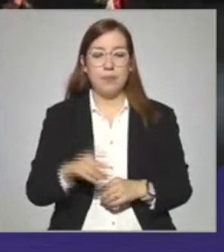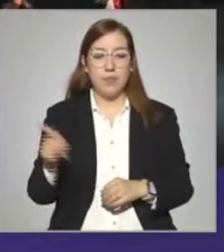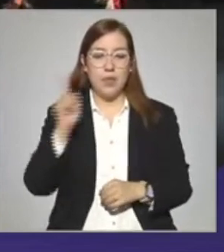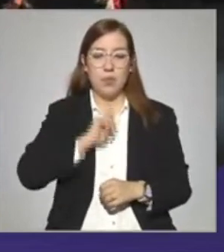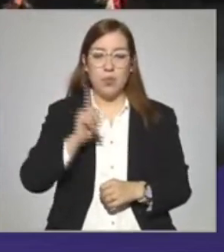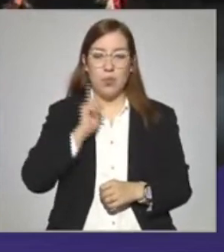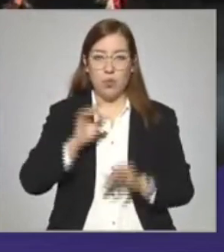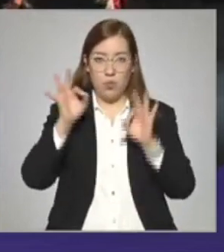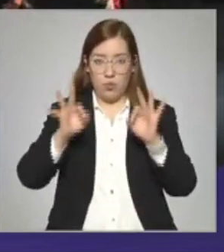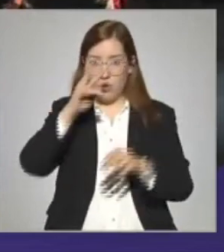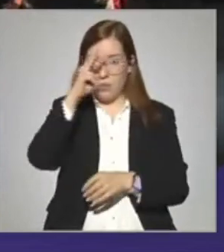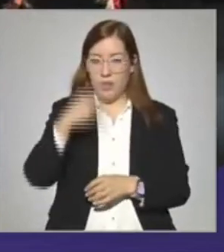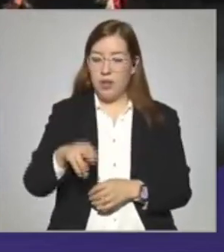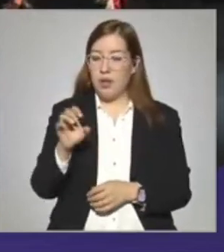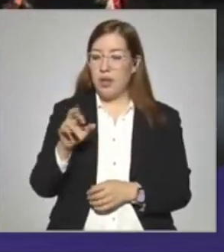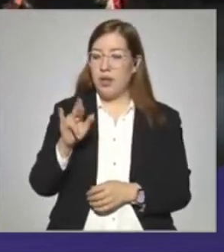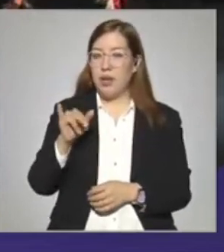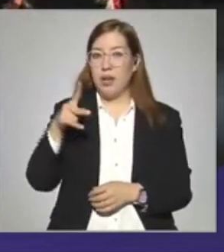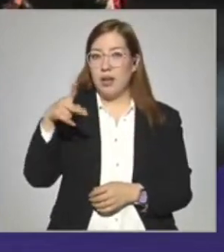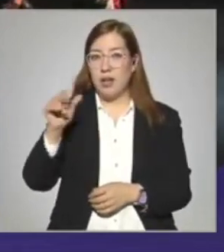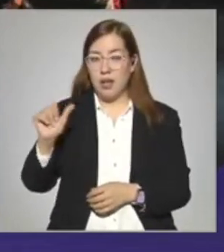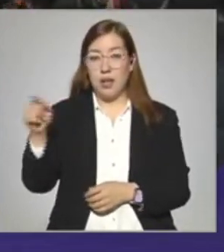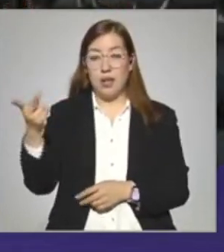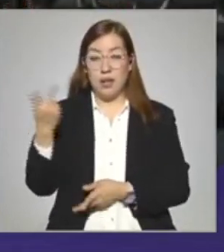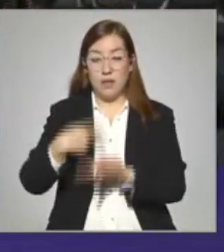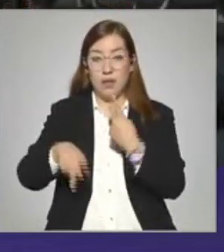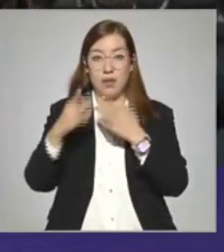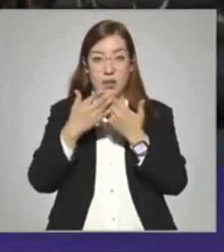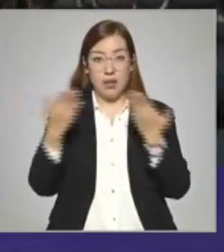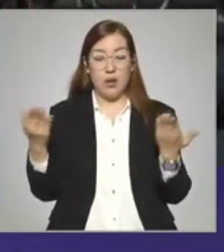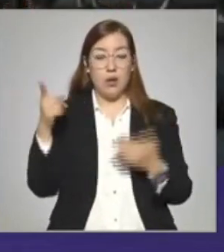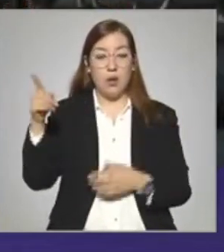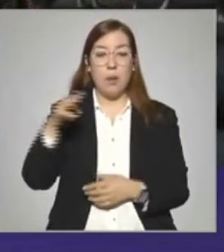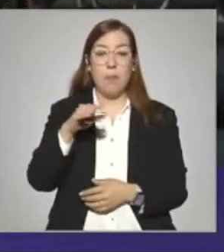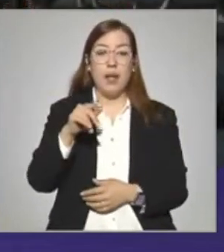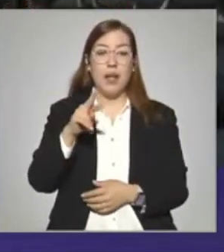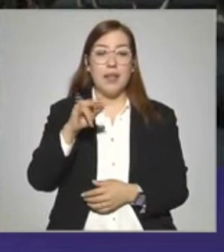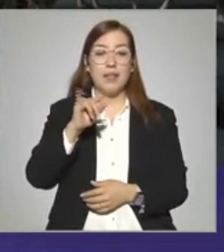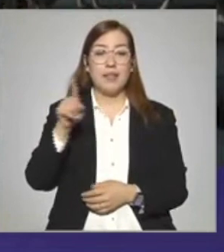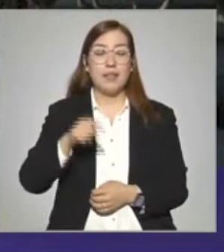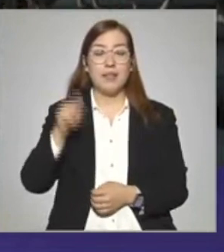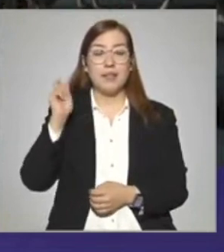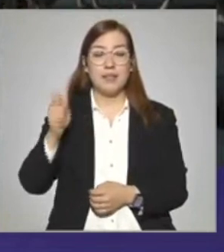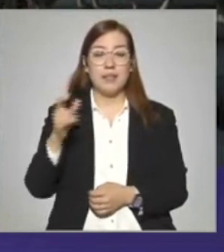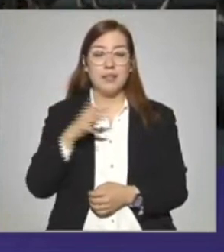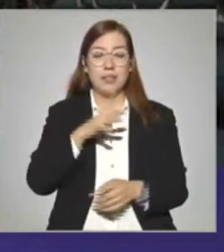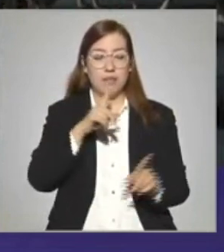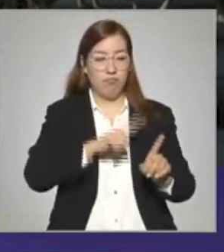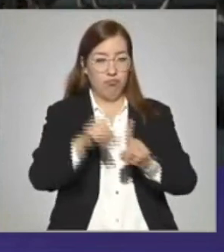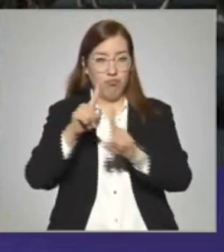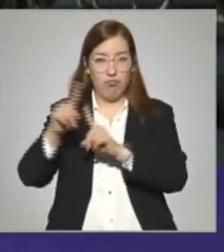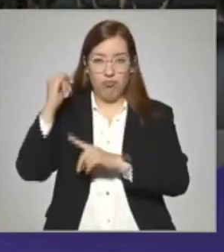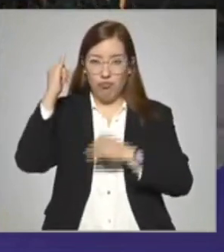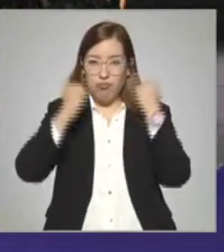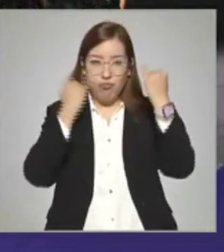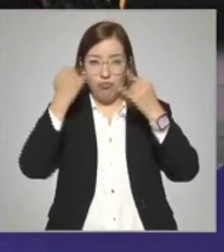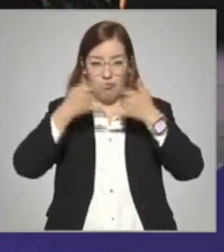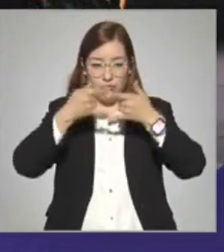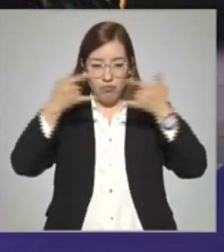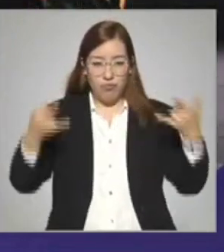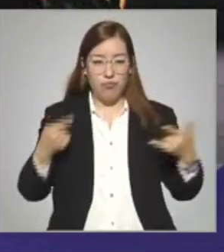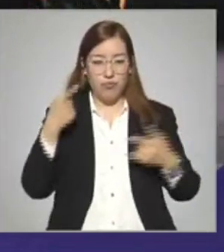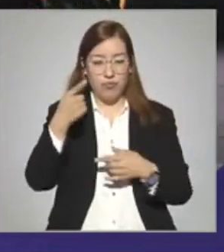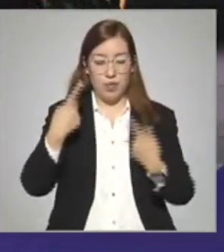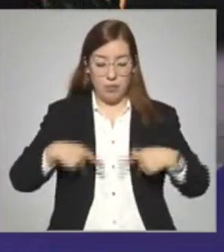coreógrafa mexicana Erika Méndez, llega al Teatro de la Danza Matriz, una historia de realidades paralelas, donde los